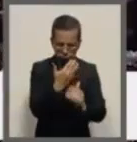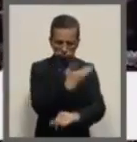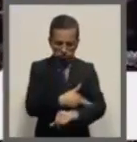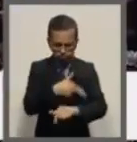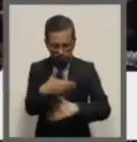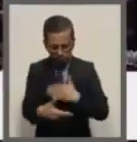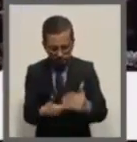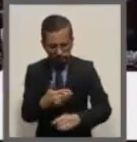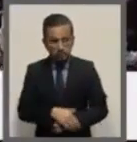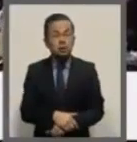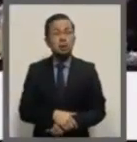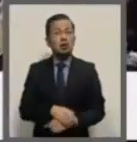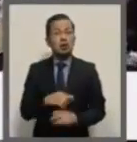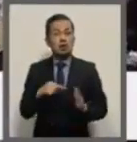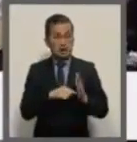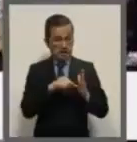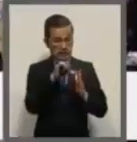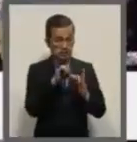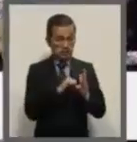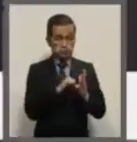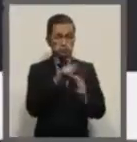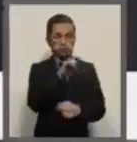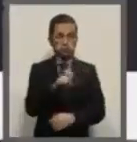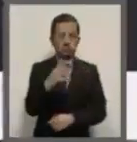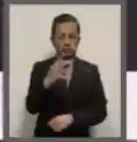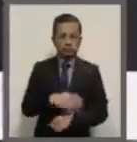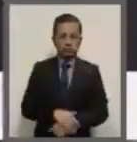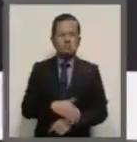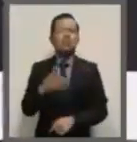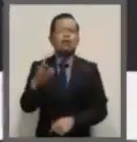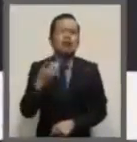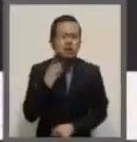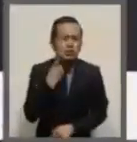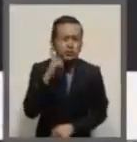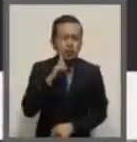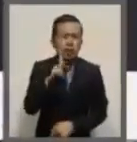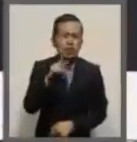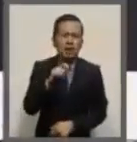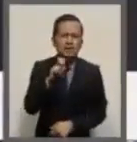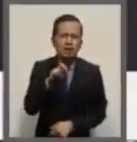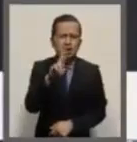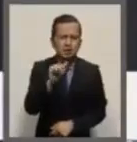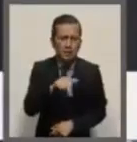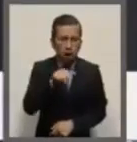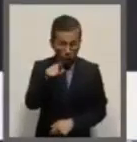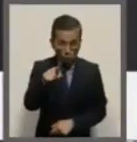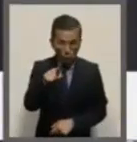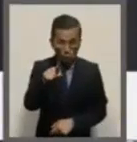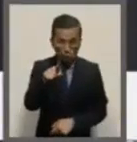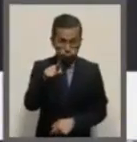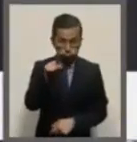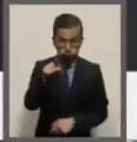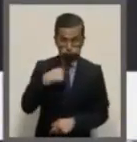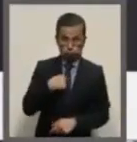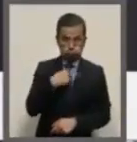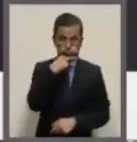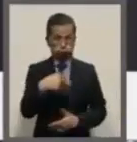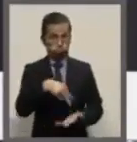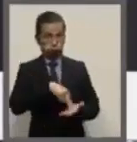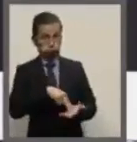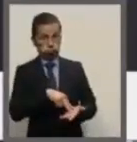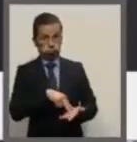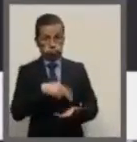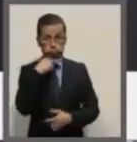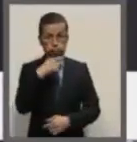El artículo 104. Disculpe, diputada Padierna, si a usted le molesta que yo haga uso de la voz como marca el